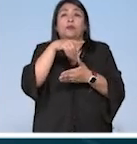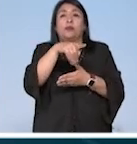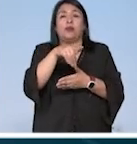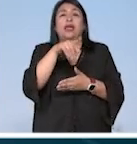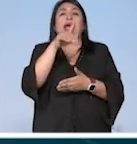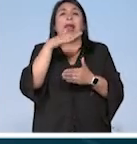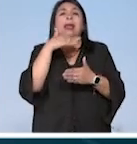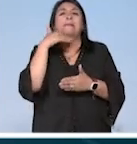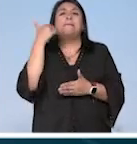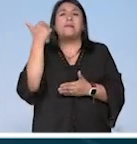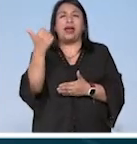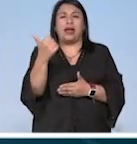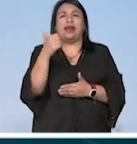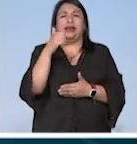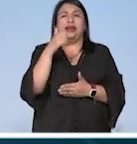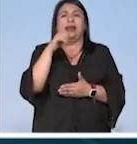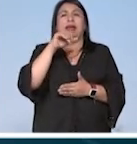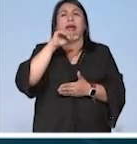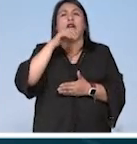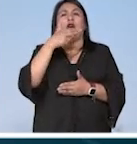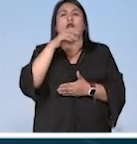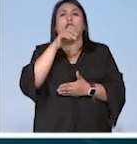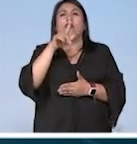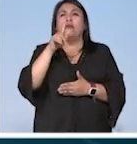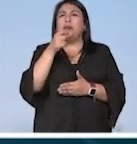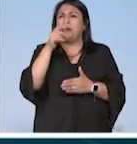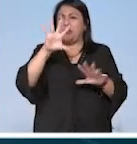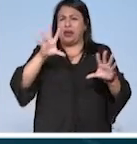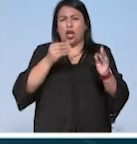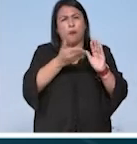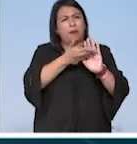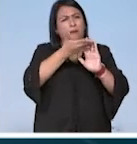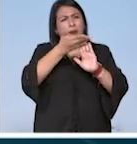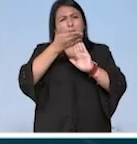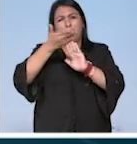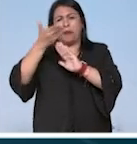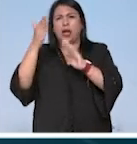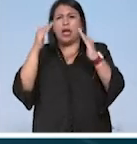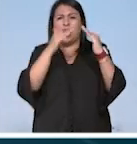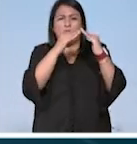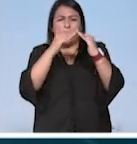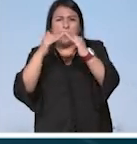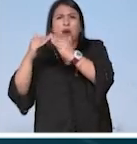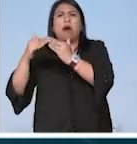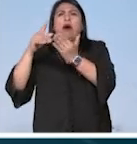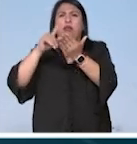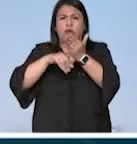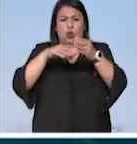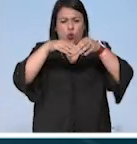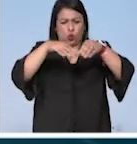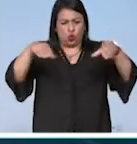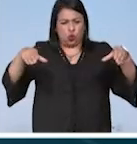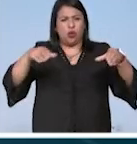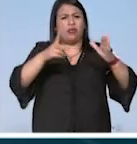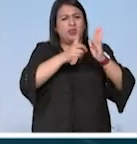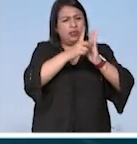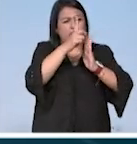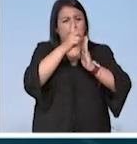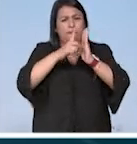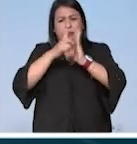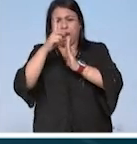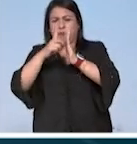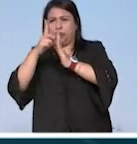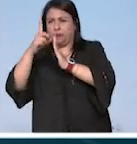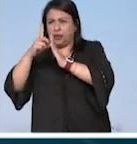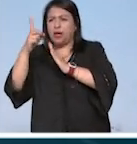hoff en Alemania en la primera vez que se hace un conjunto de viviendas en el que ya hay un bloque de departamentos